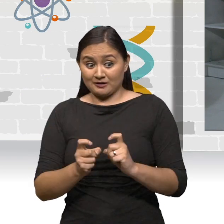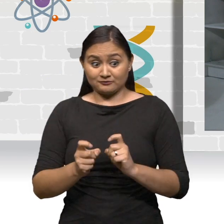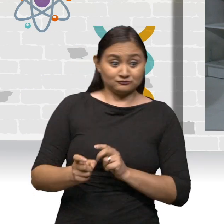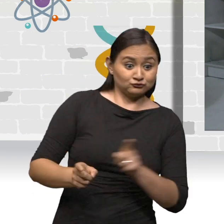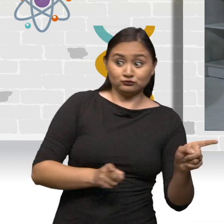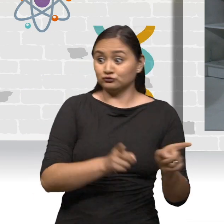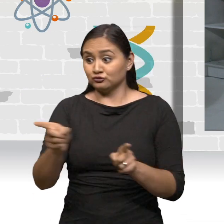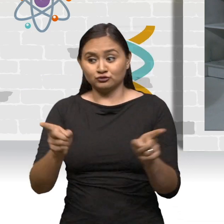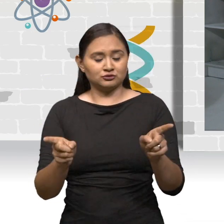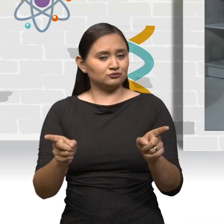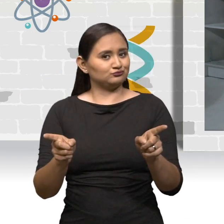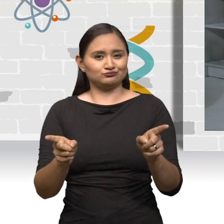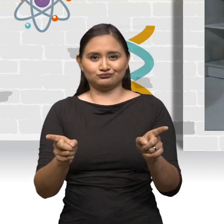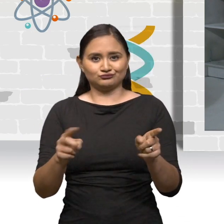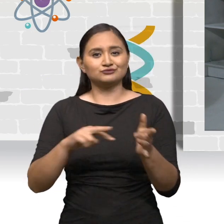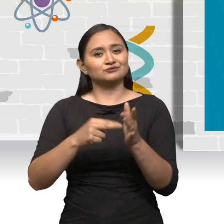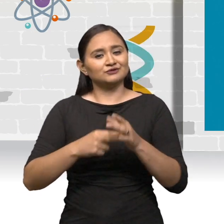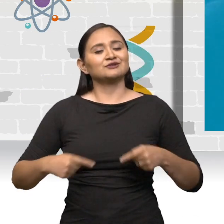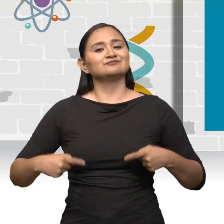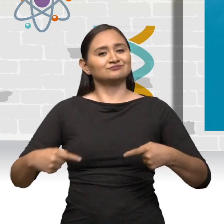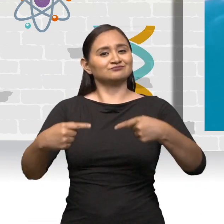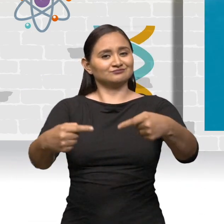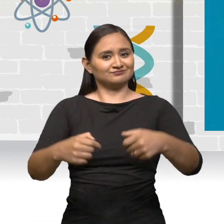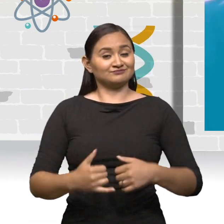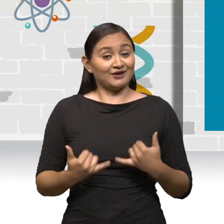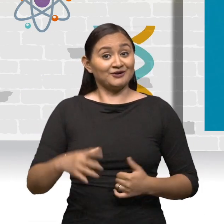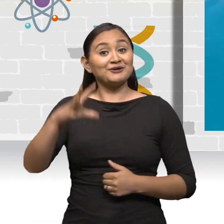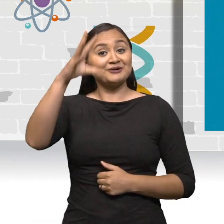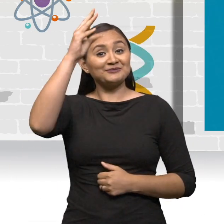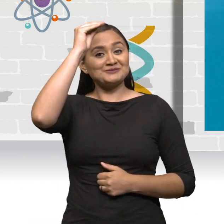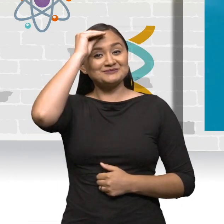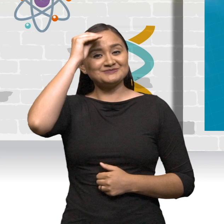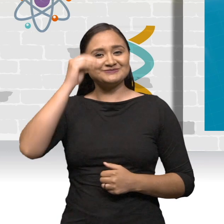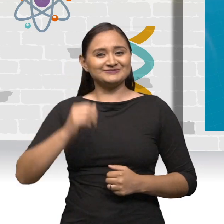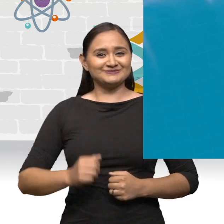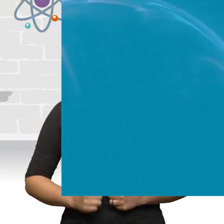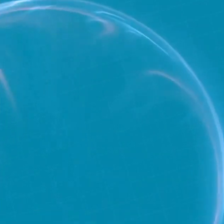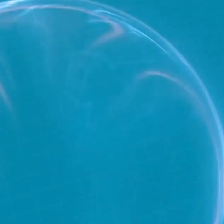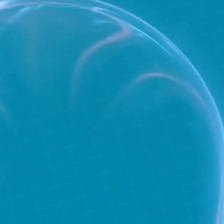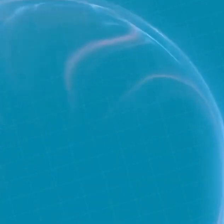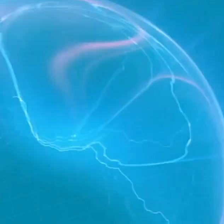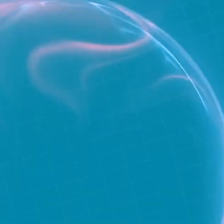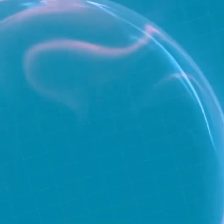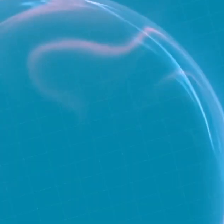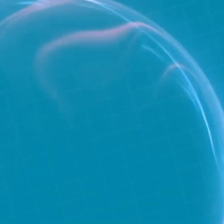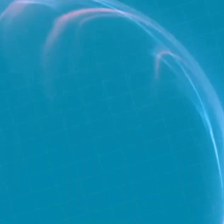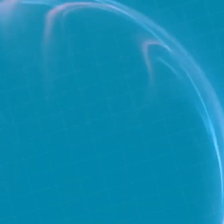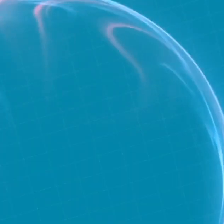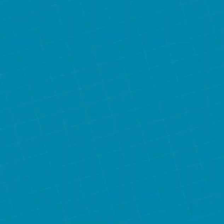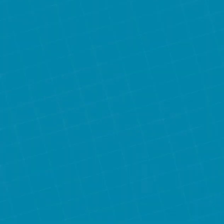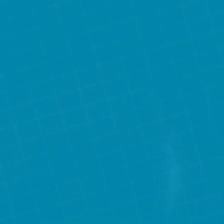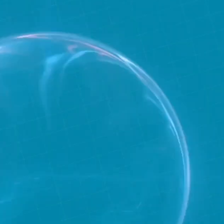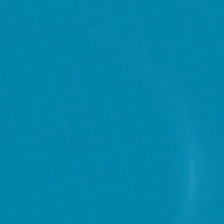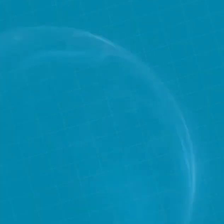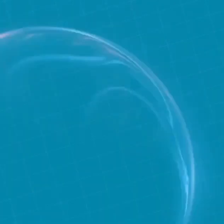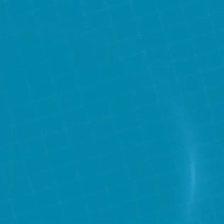magnitud ni de sentido en todo el movimiento. Hoy hablaremos sobre el movimiento rectilíneo